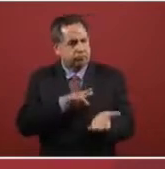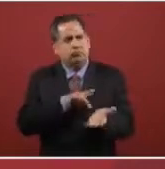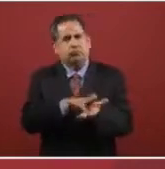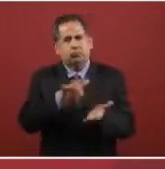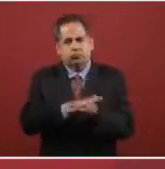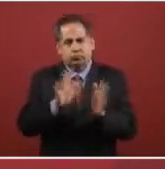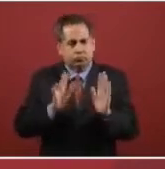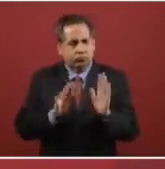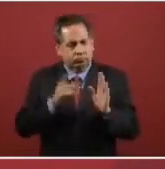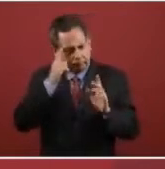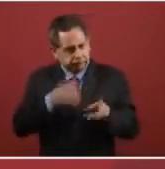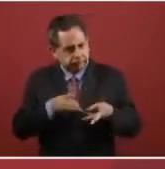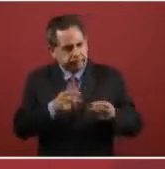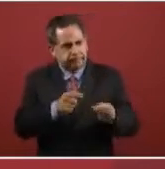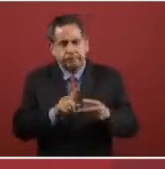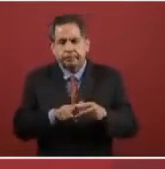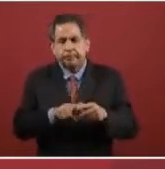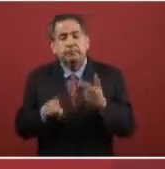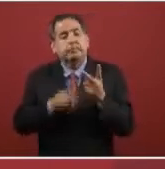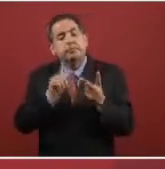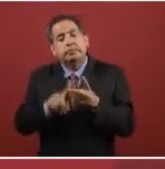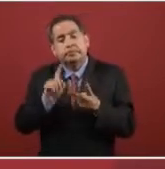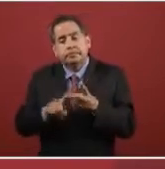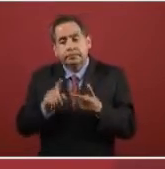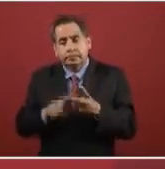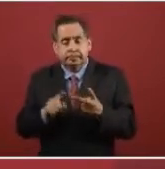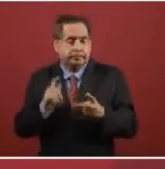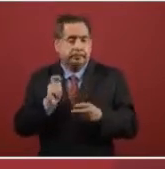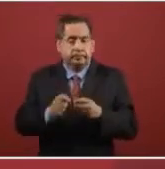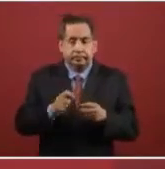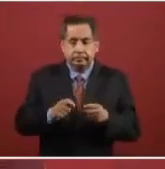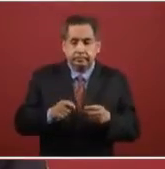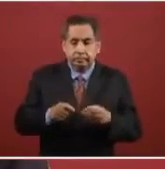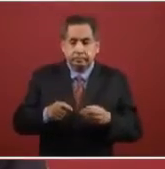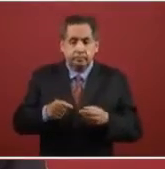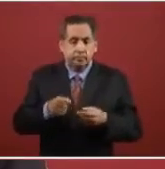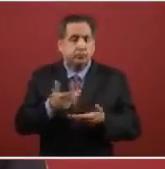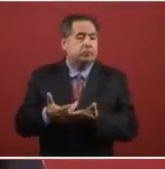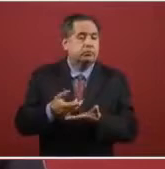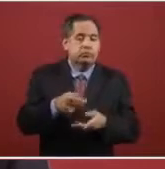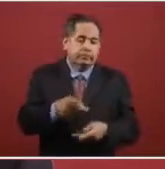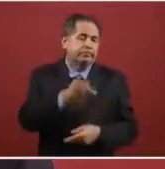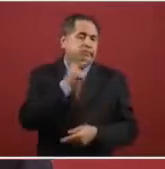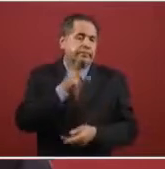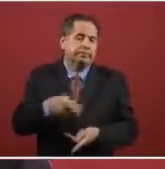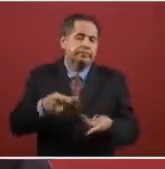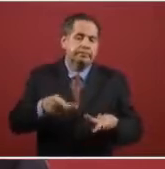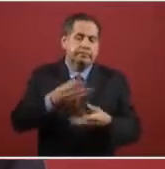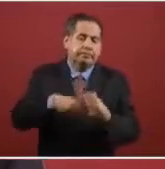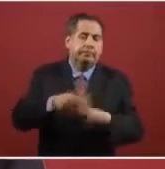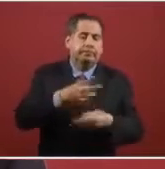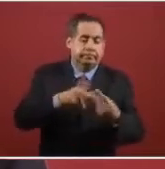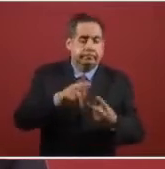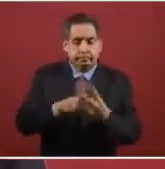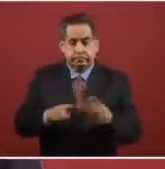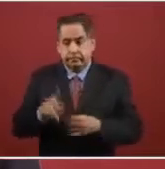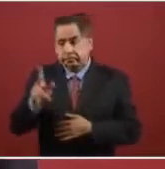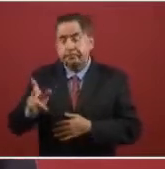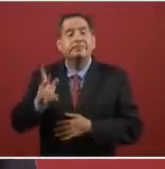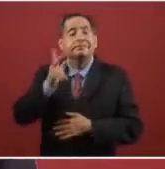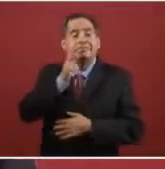que sale por la vía del gasto, y hay una parte del apoyo que sale por la vía del ingreso. Pemex es una empresa que ha estado